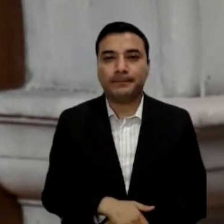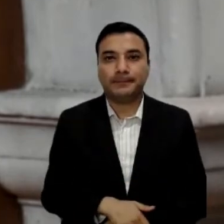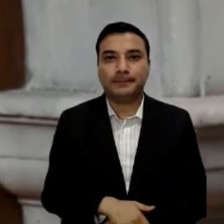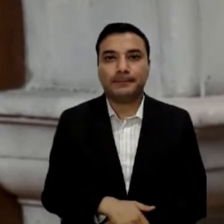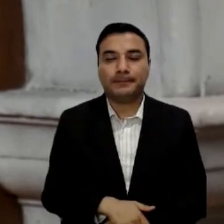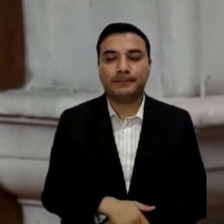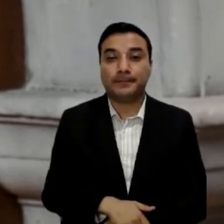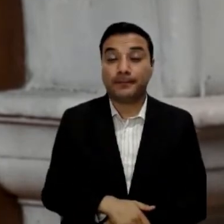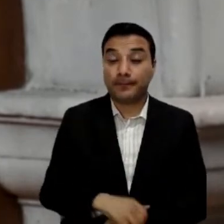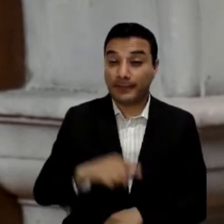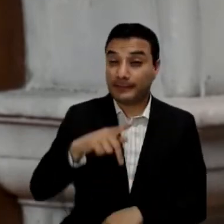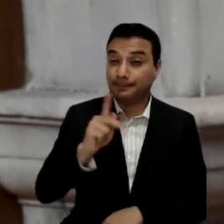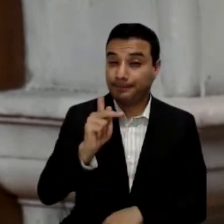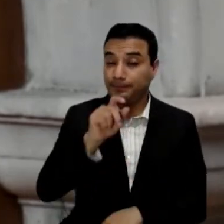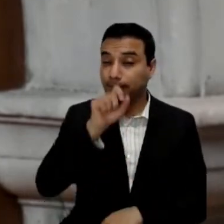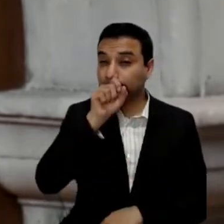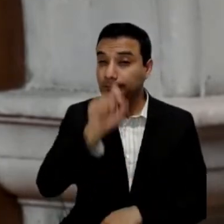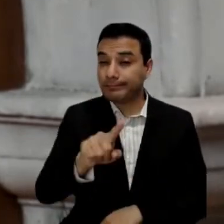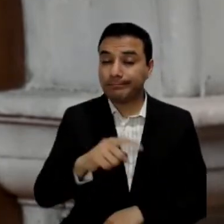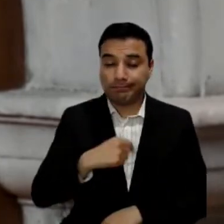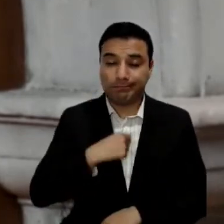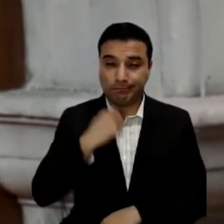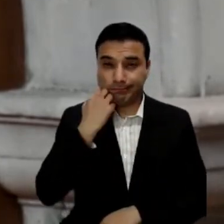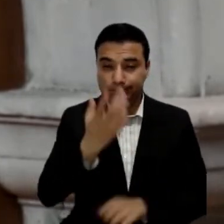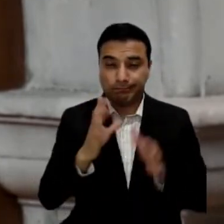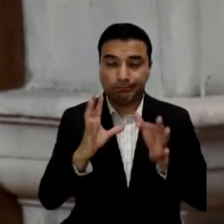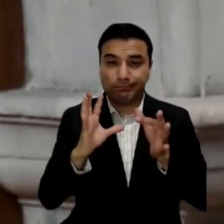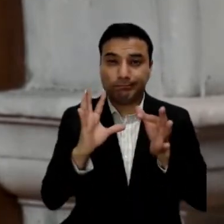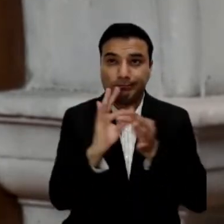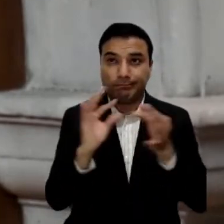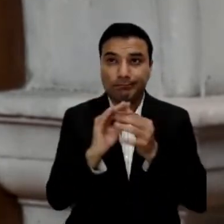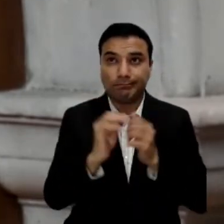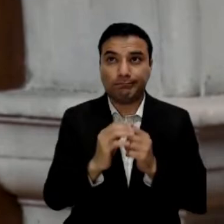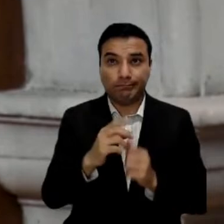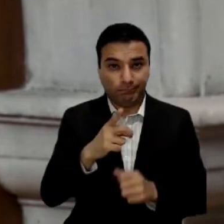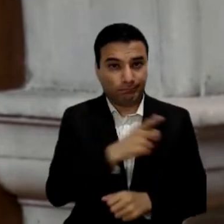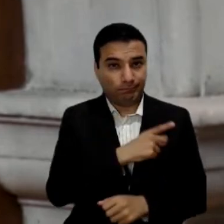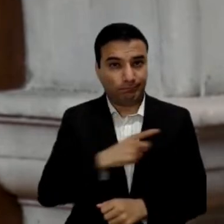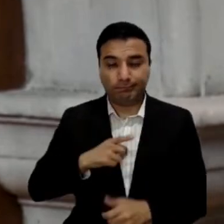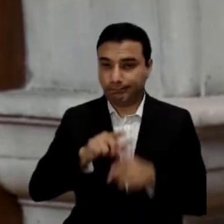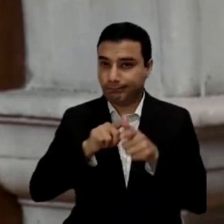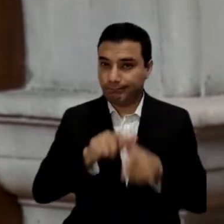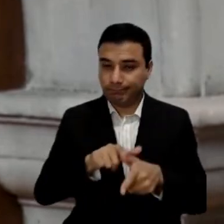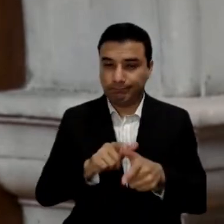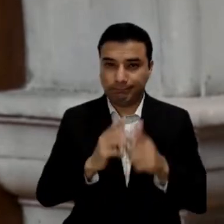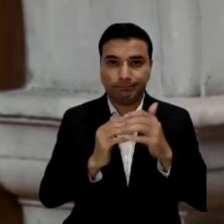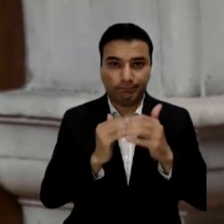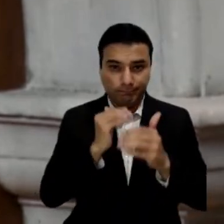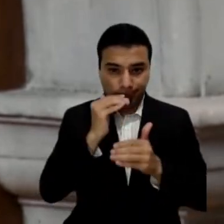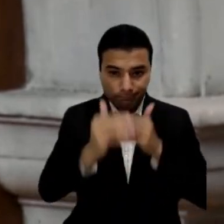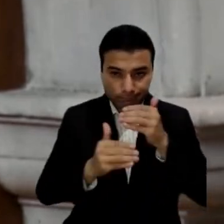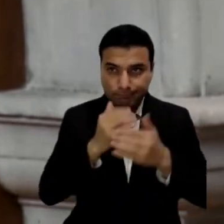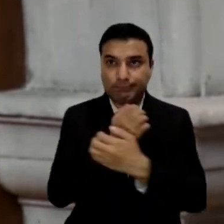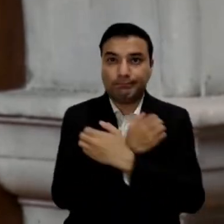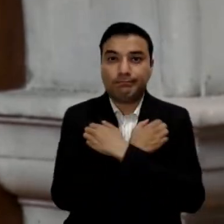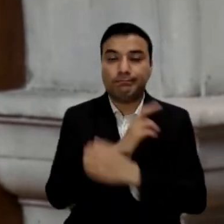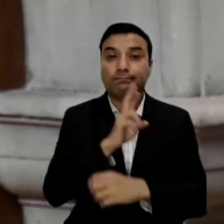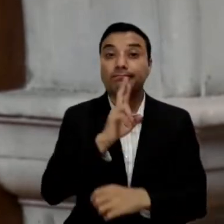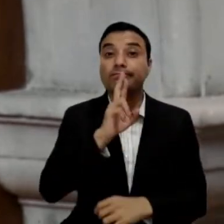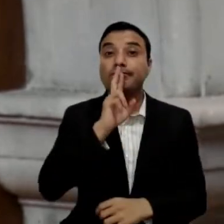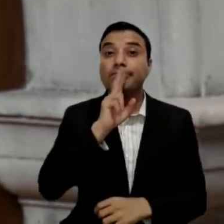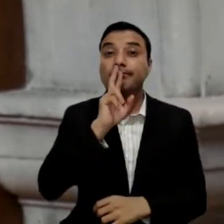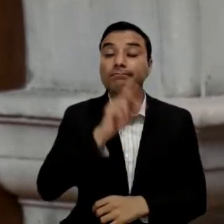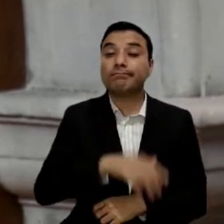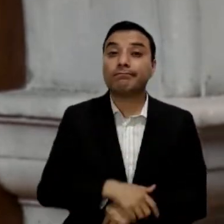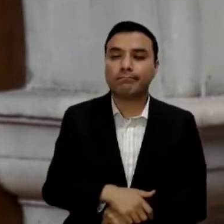Sin embargo, también debemos señalar que es necesario seguir avanzando en mejorar la calidad educativa, la cual no solo